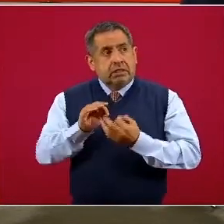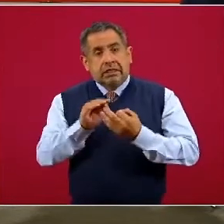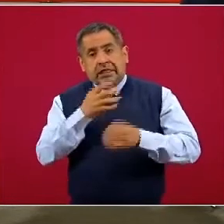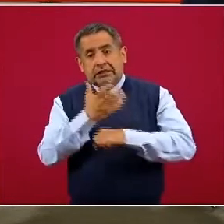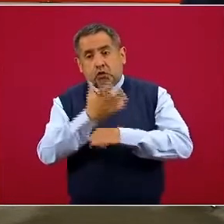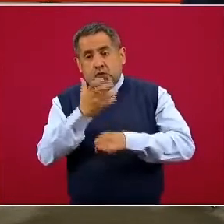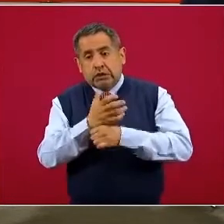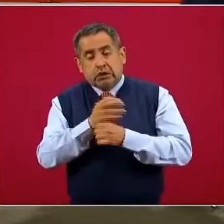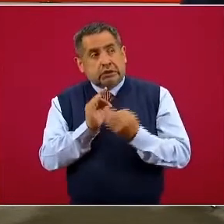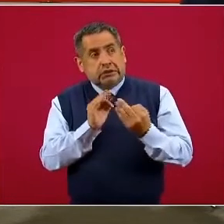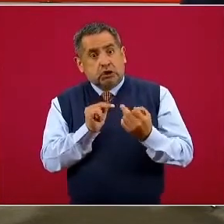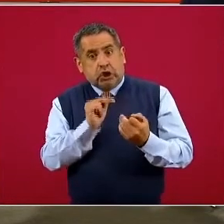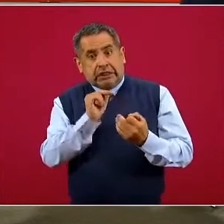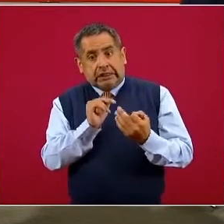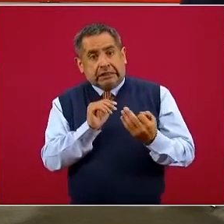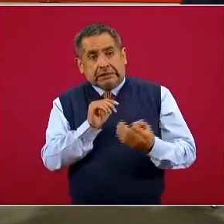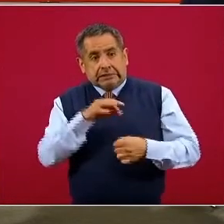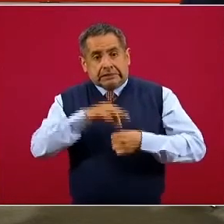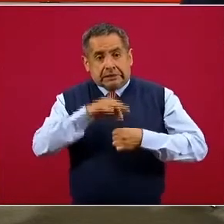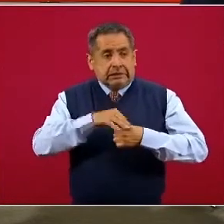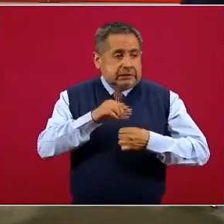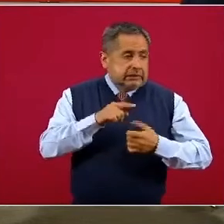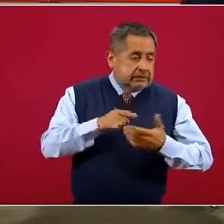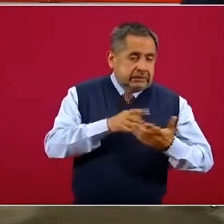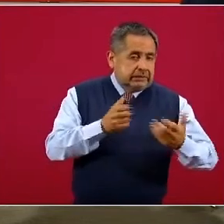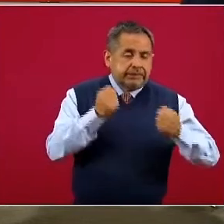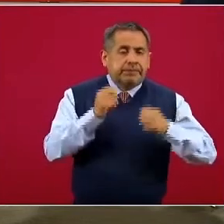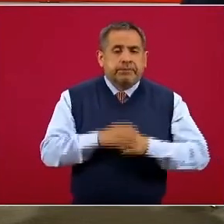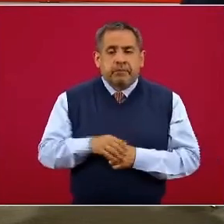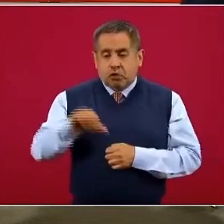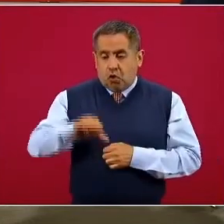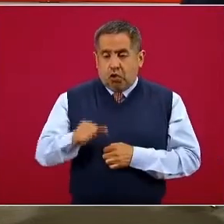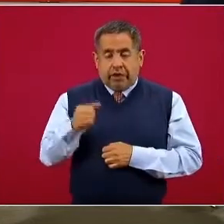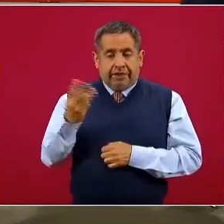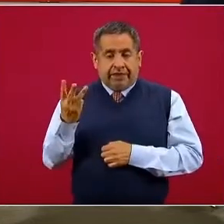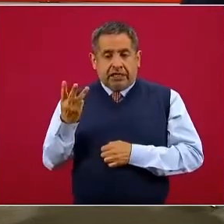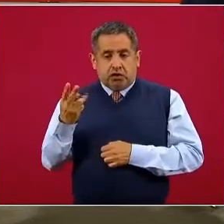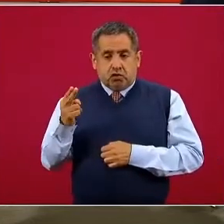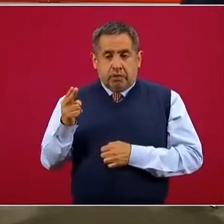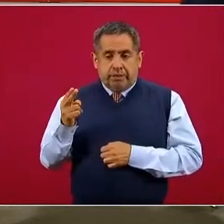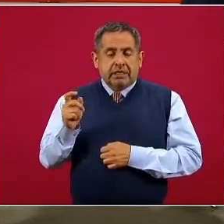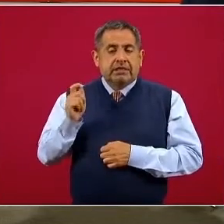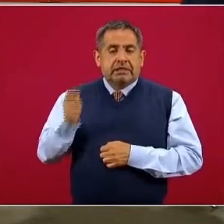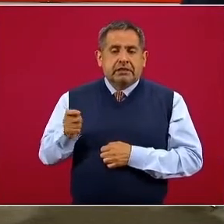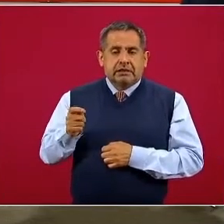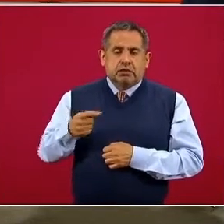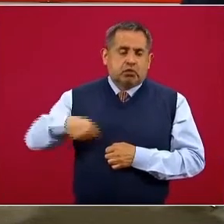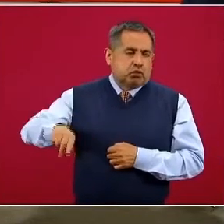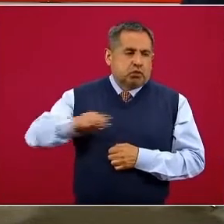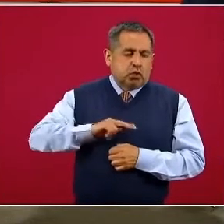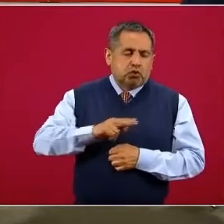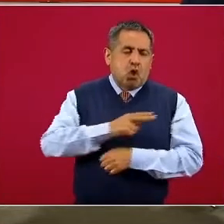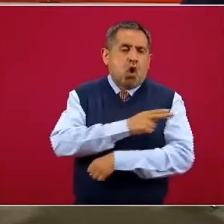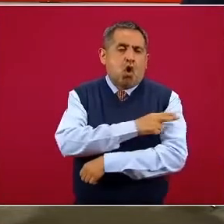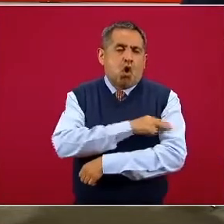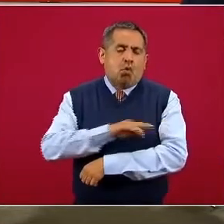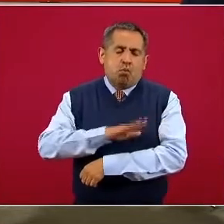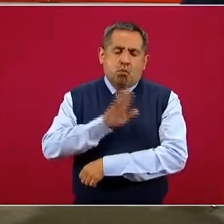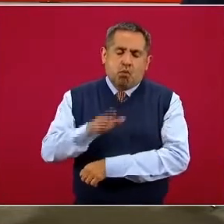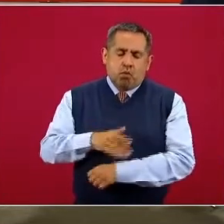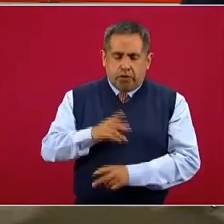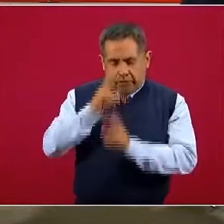del norte. Y hoy también, 3 de noviembre, acabamos de concluir un luto nacional que